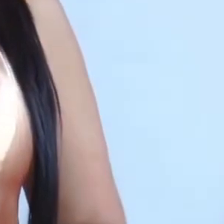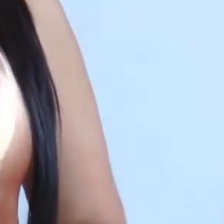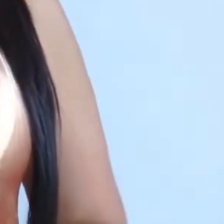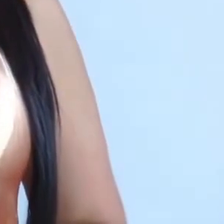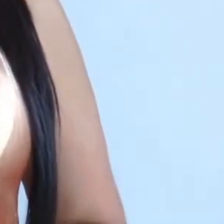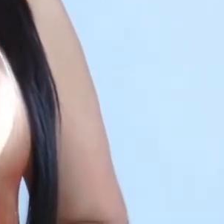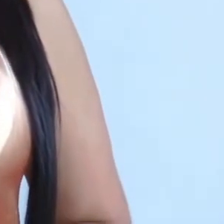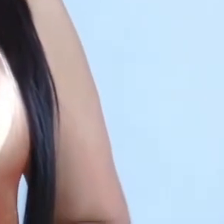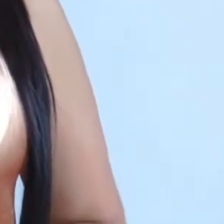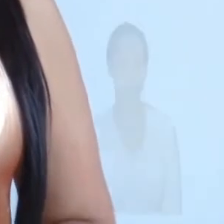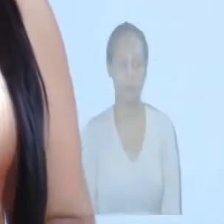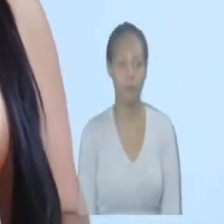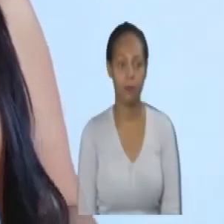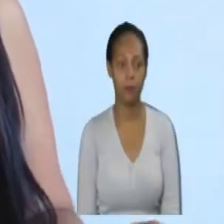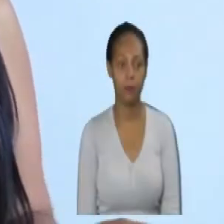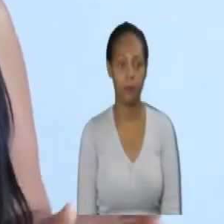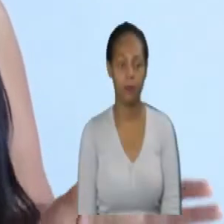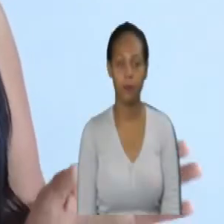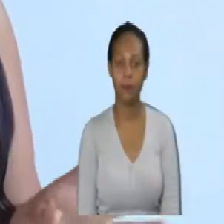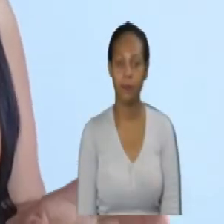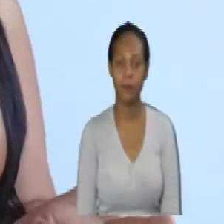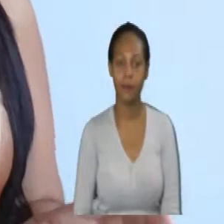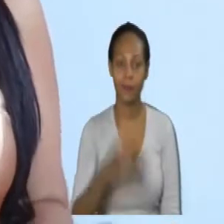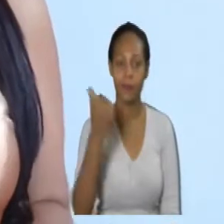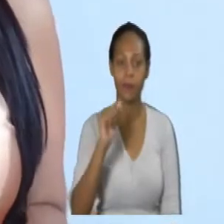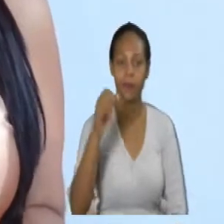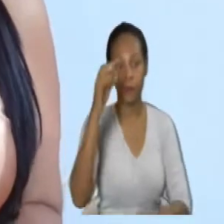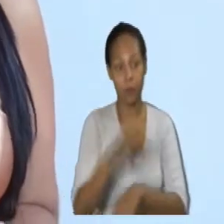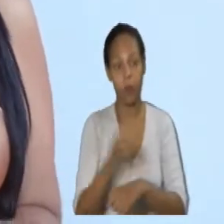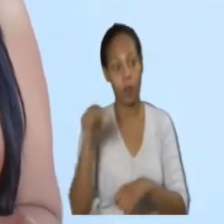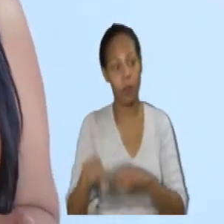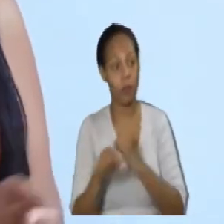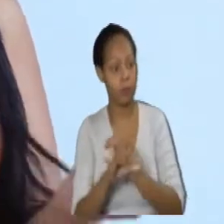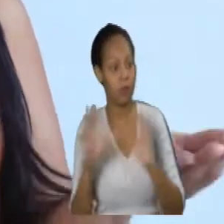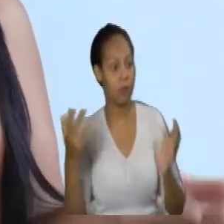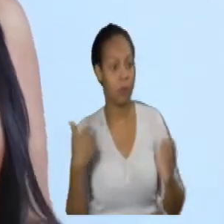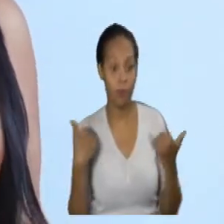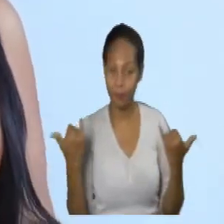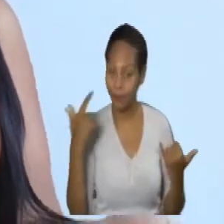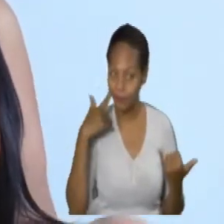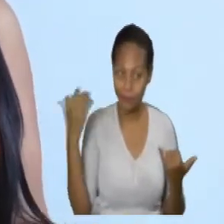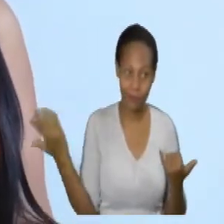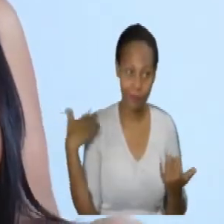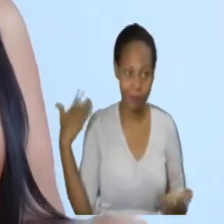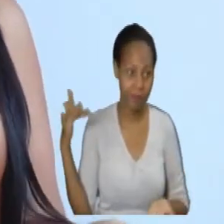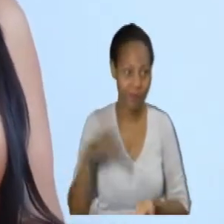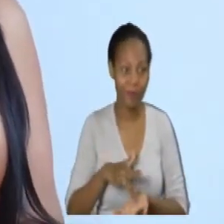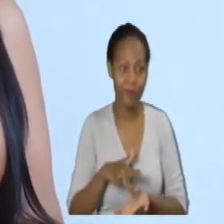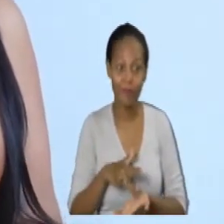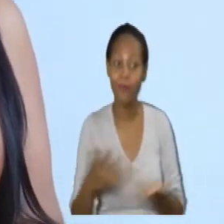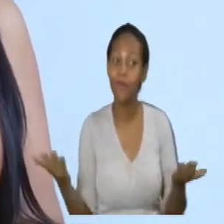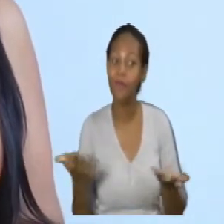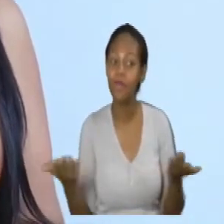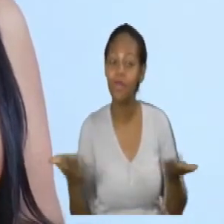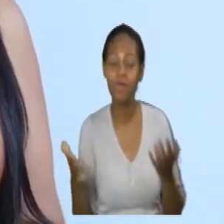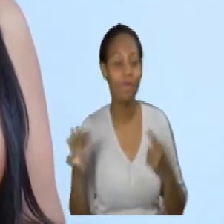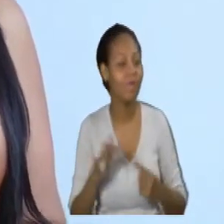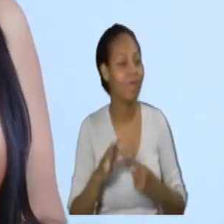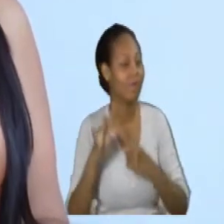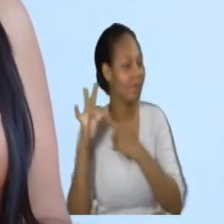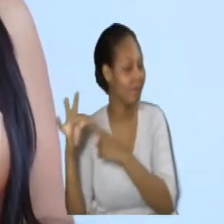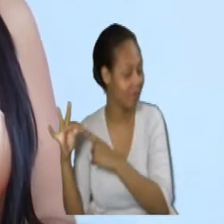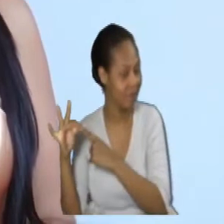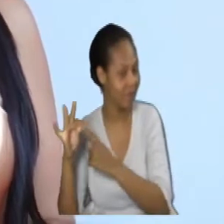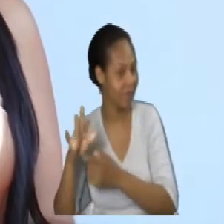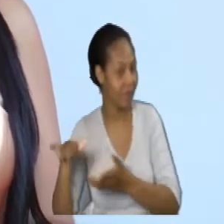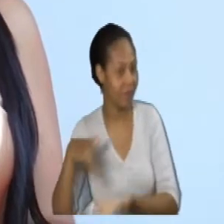tal? 10 en punto de la mañana. Y como pueden ver, nosotros hoy no nos encontramos en nuestro set, pues estamos en un lugar muy especial en Barranca